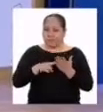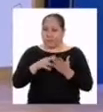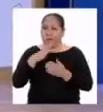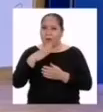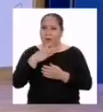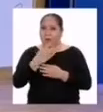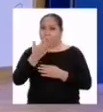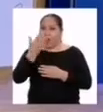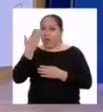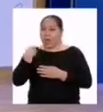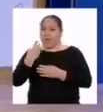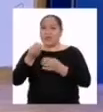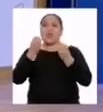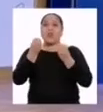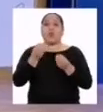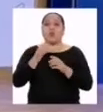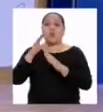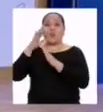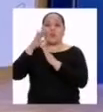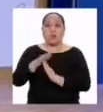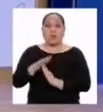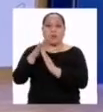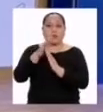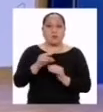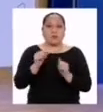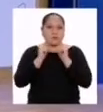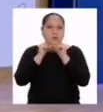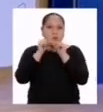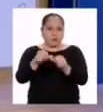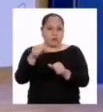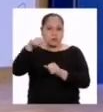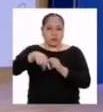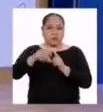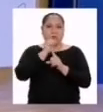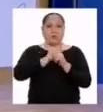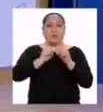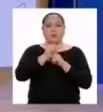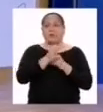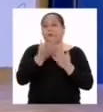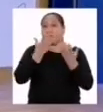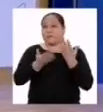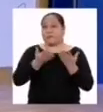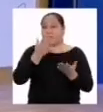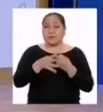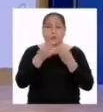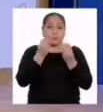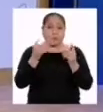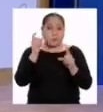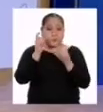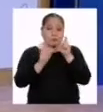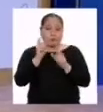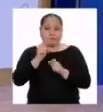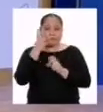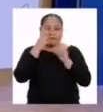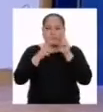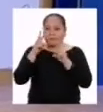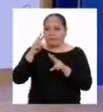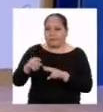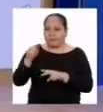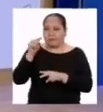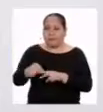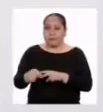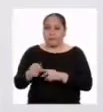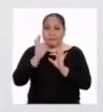más temprano acerca de cómo la discriminación persiste de nuestra sociedad, tal vez mucha gente no se ha percatado de